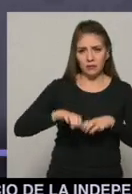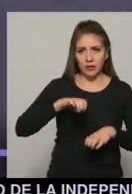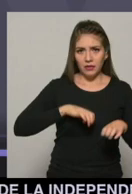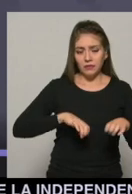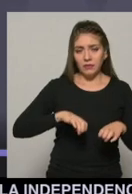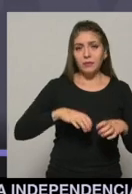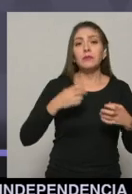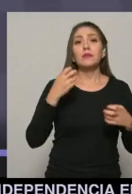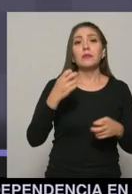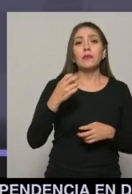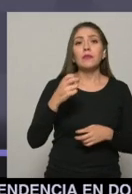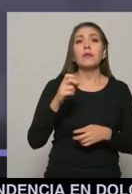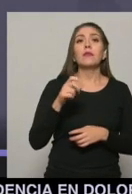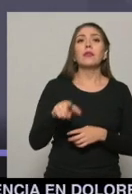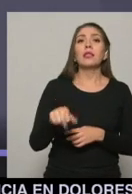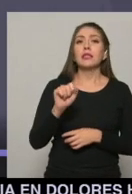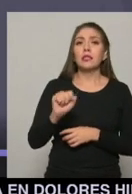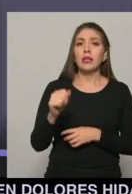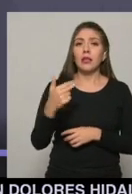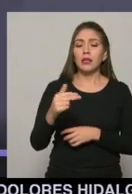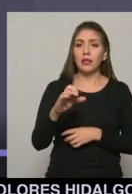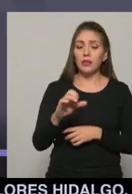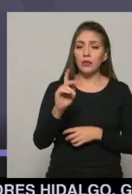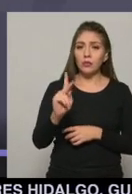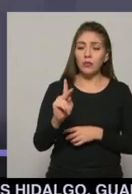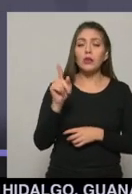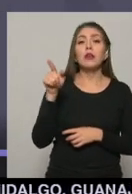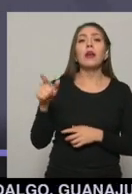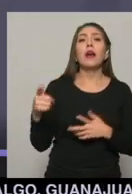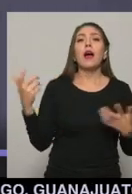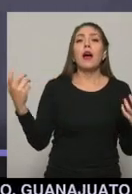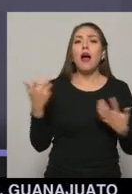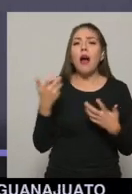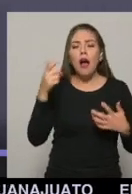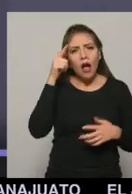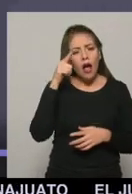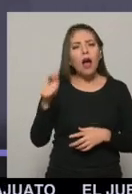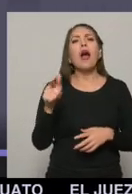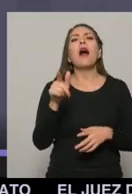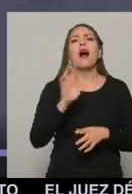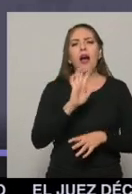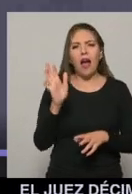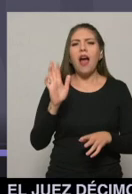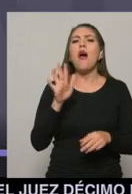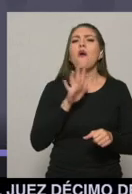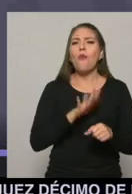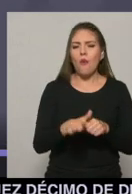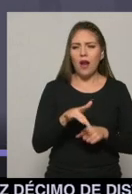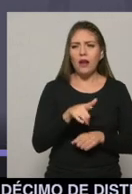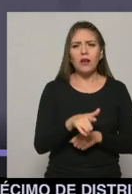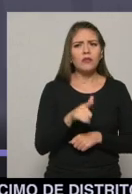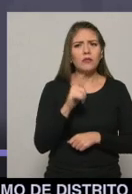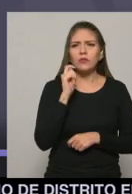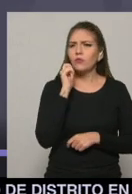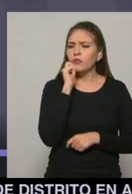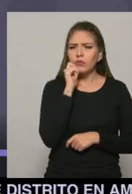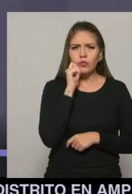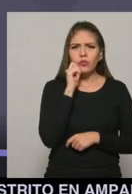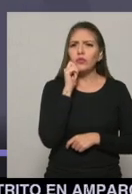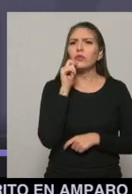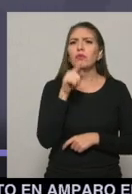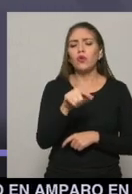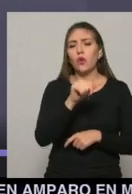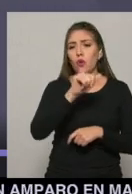pues la Secretaría de Hacienda, que es muy hábil en estas materias, pues ya encontró la solución. No importa que seas residente en